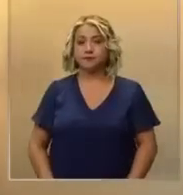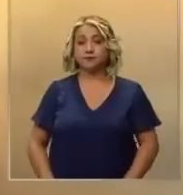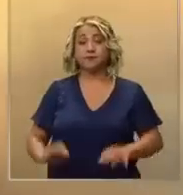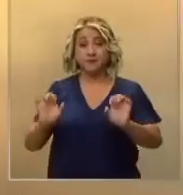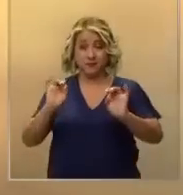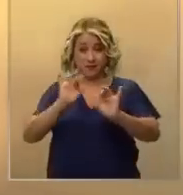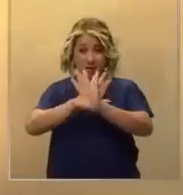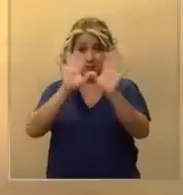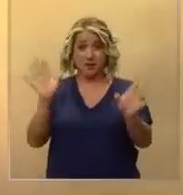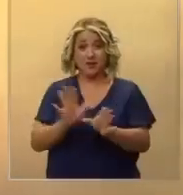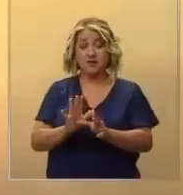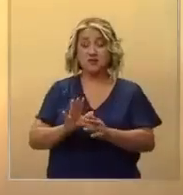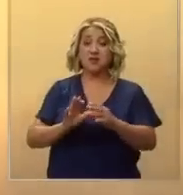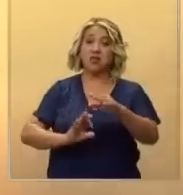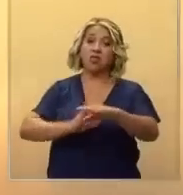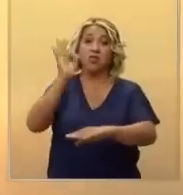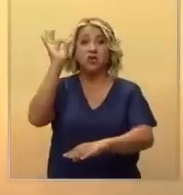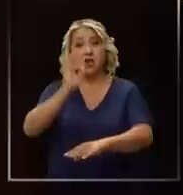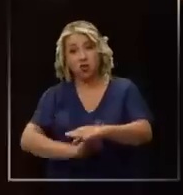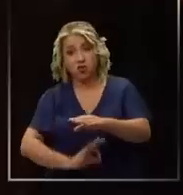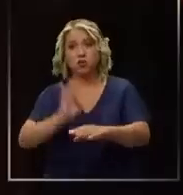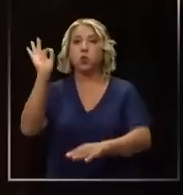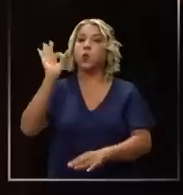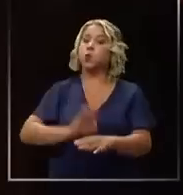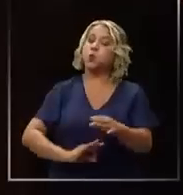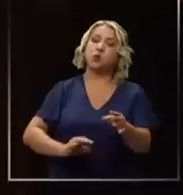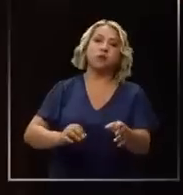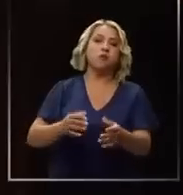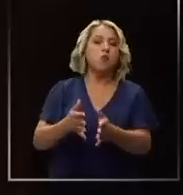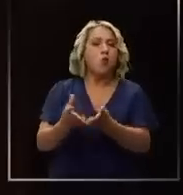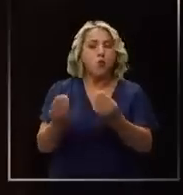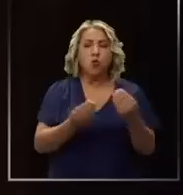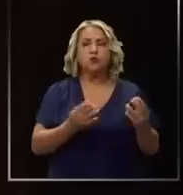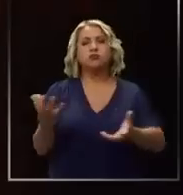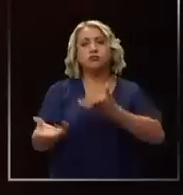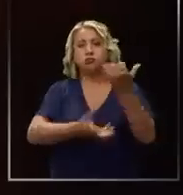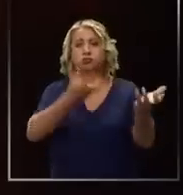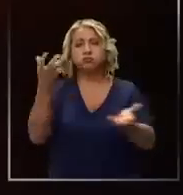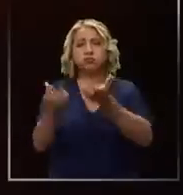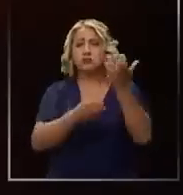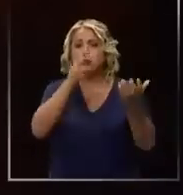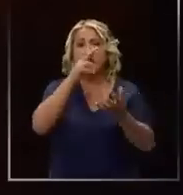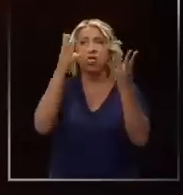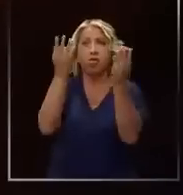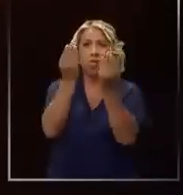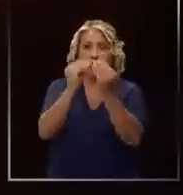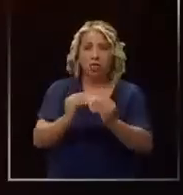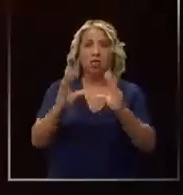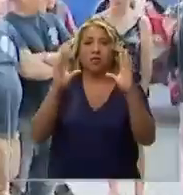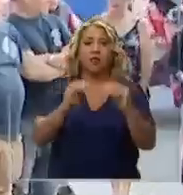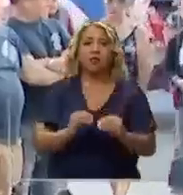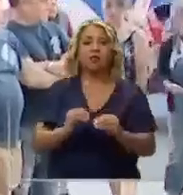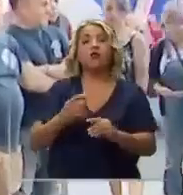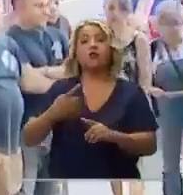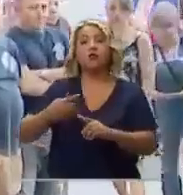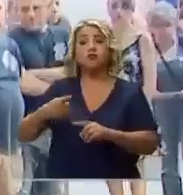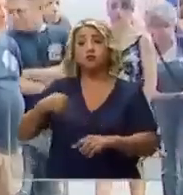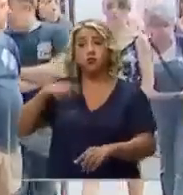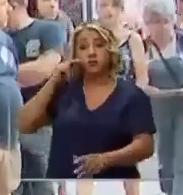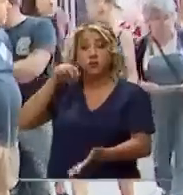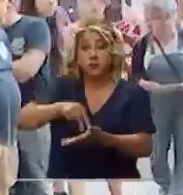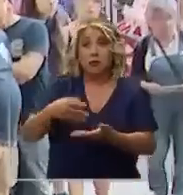Las emergencias de día y de noche eran incesantes, no daban tregua alguna. Papucho era mucho peor de lo que nos